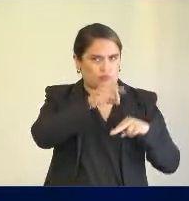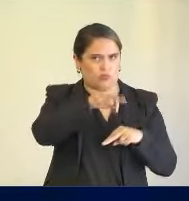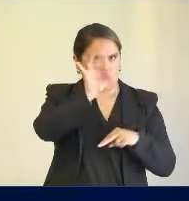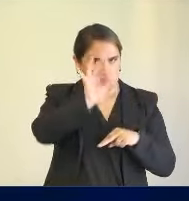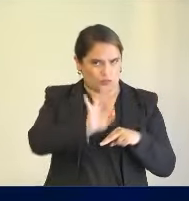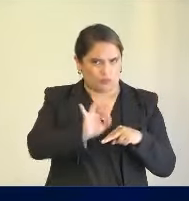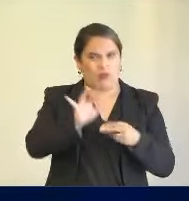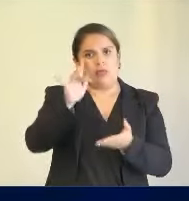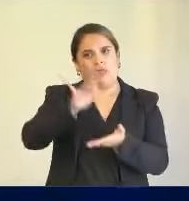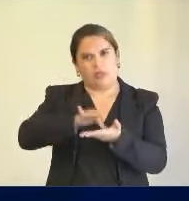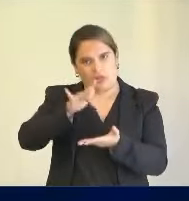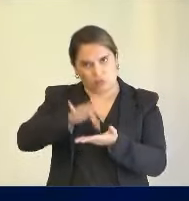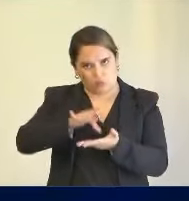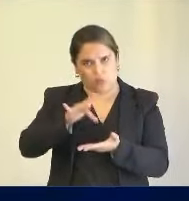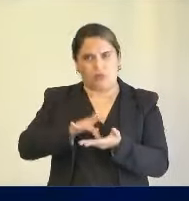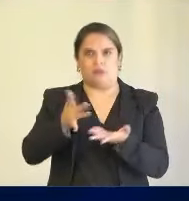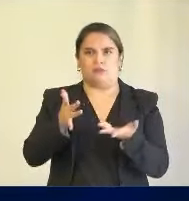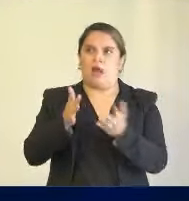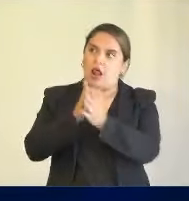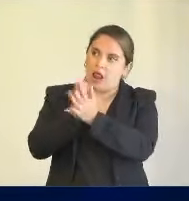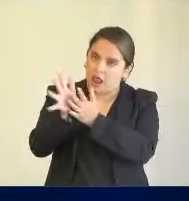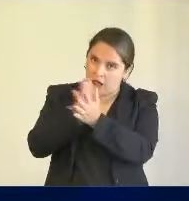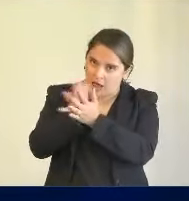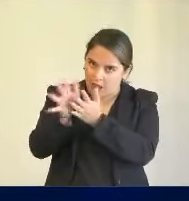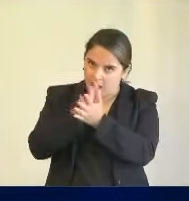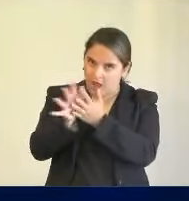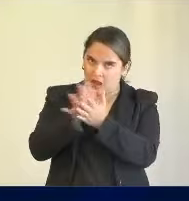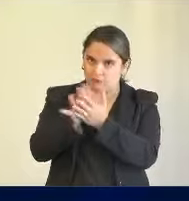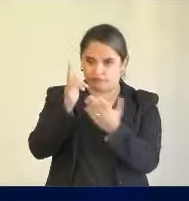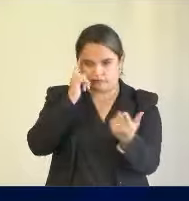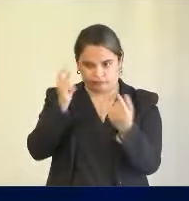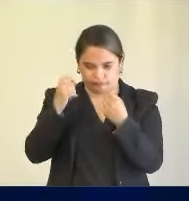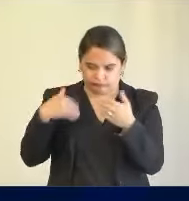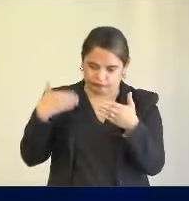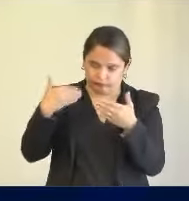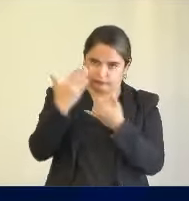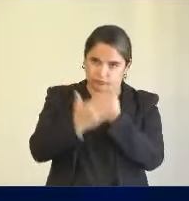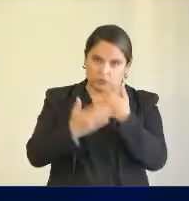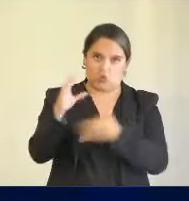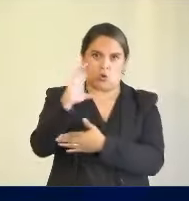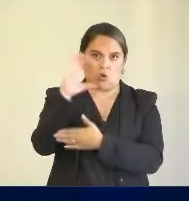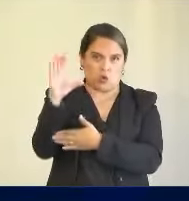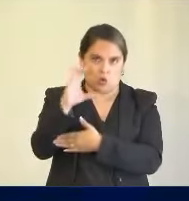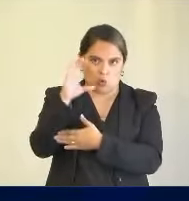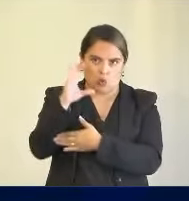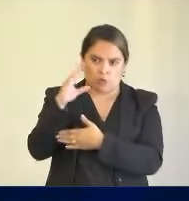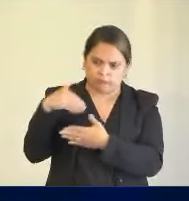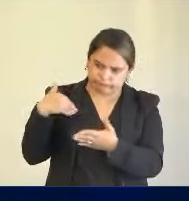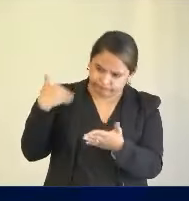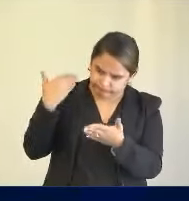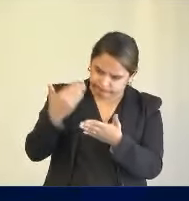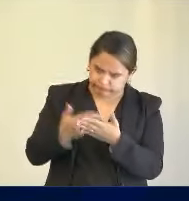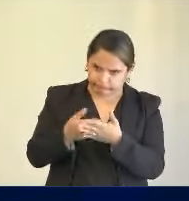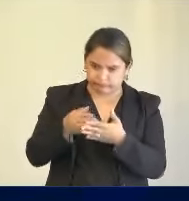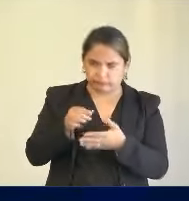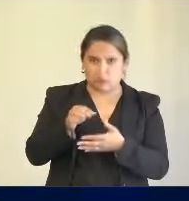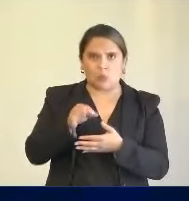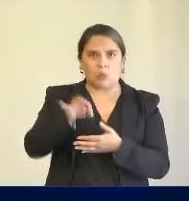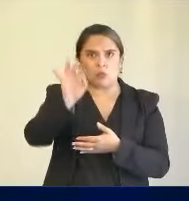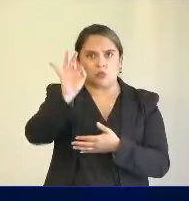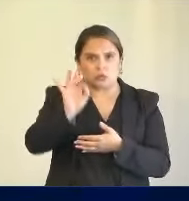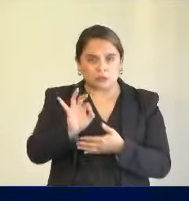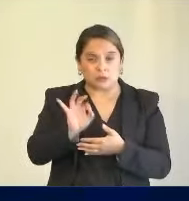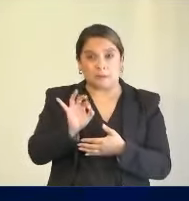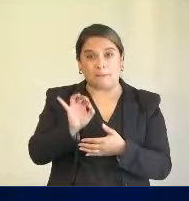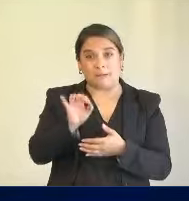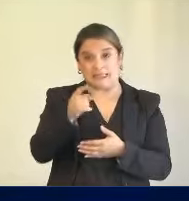deuda no le cuentan al país que han gobernado toda la década y nos dejaron un país con las siguientes cifras de 100